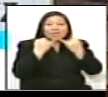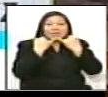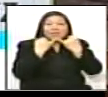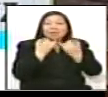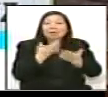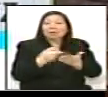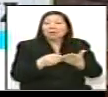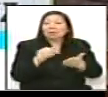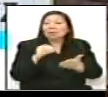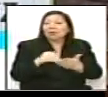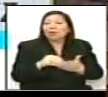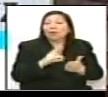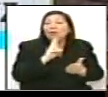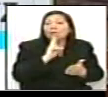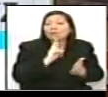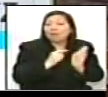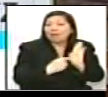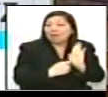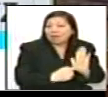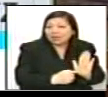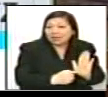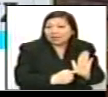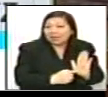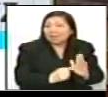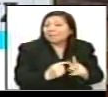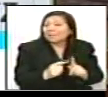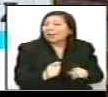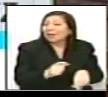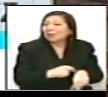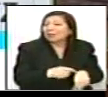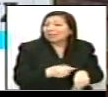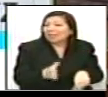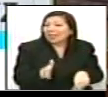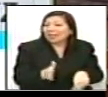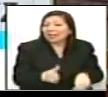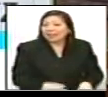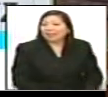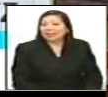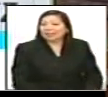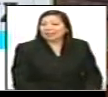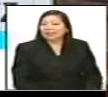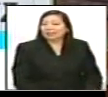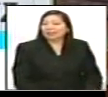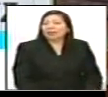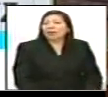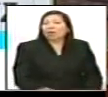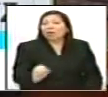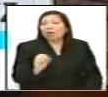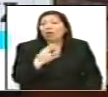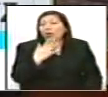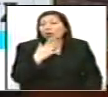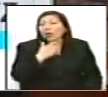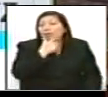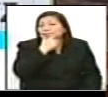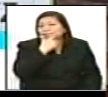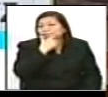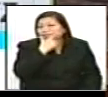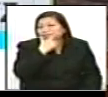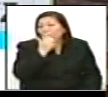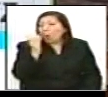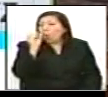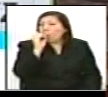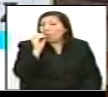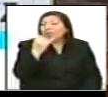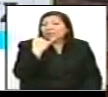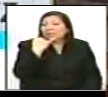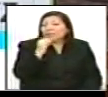de modo que se ponía en rojo, si había cumplido pero tarde, de modo que se colocaba en amarillo, y si estaba al día en